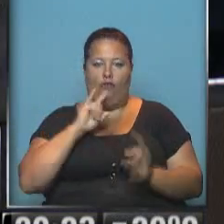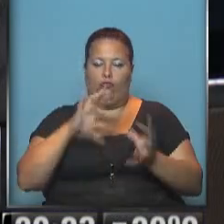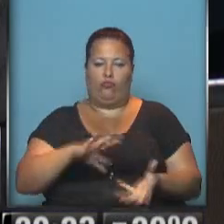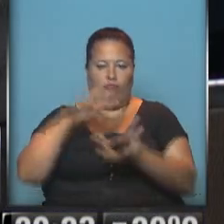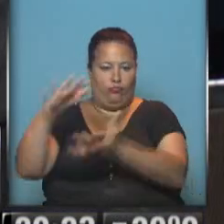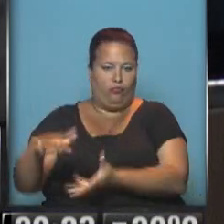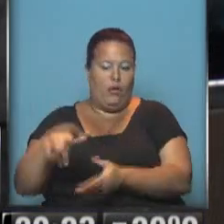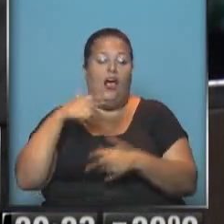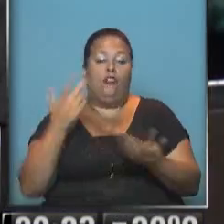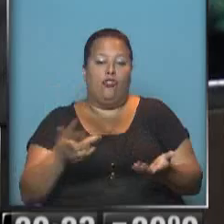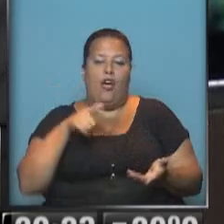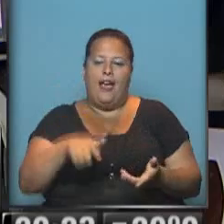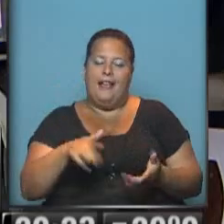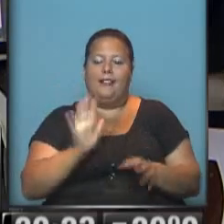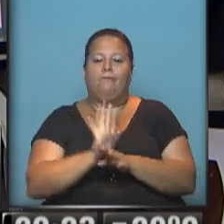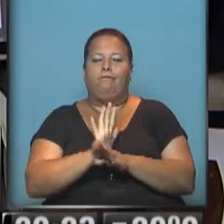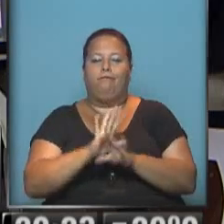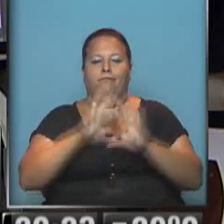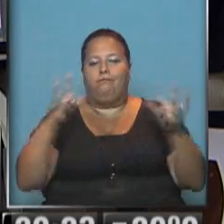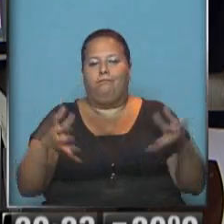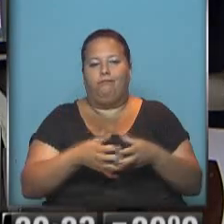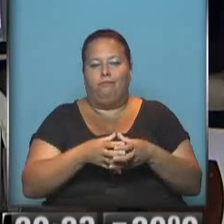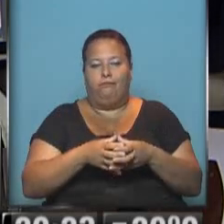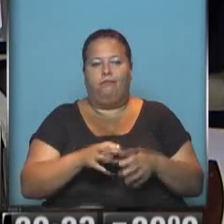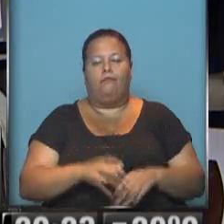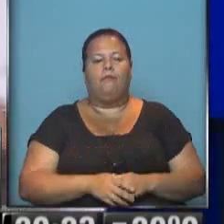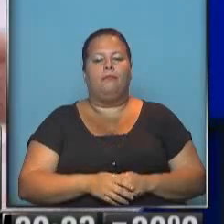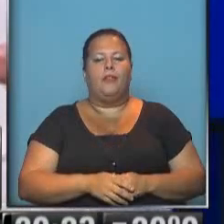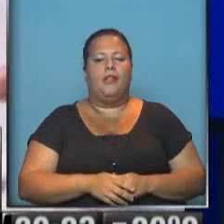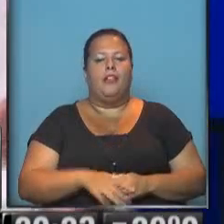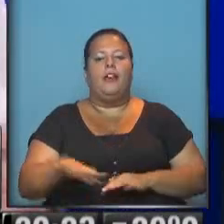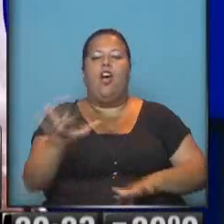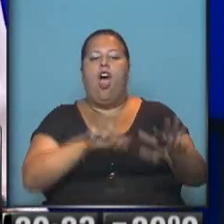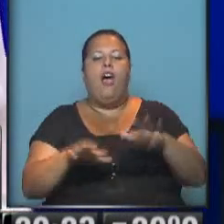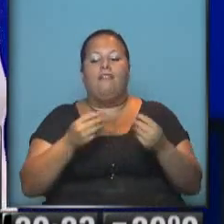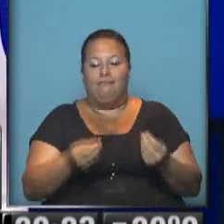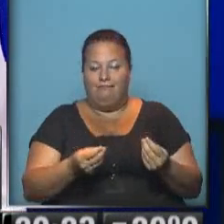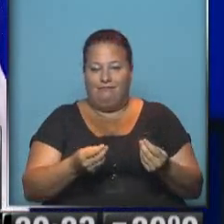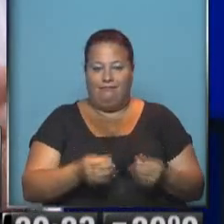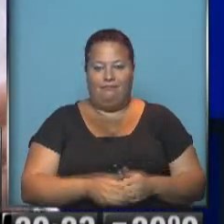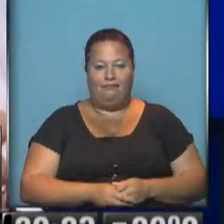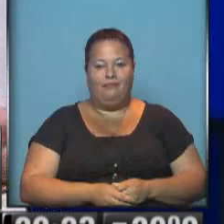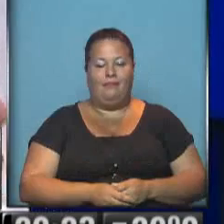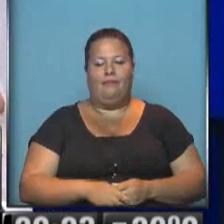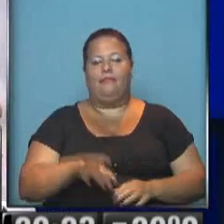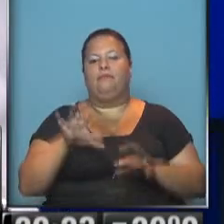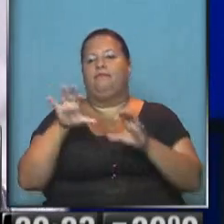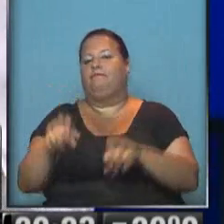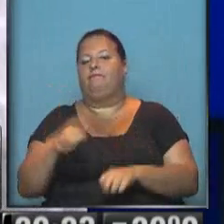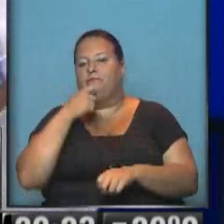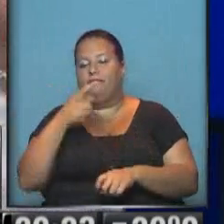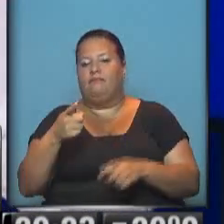Entonces, toda esta componenda, se dice, sí, creo, ¿no? Sí. Que hacen es, toman